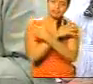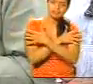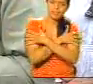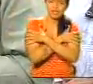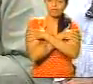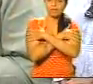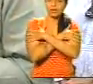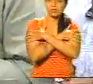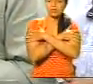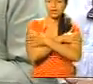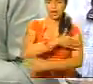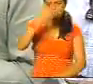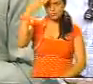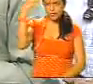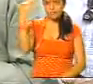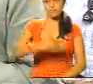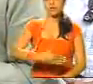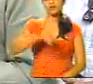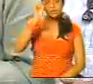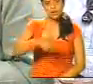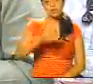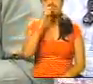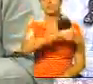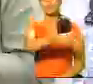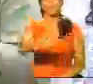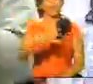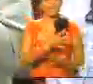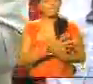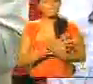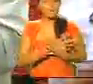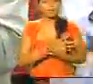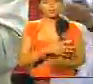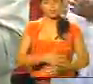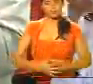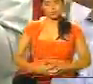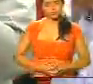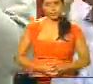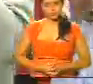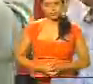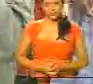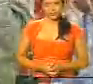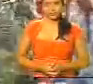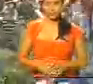abrazo a mis soldados y a mi pueblo amado.